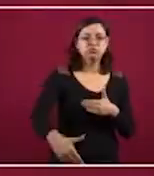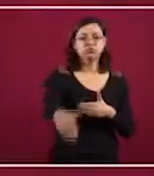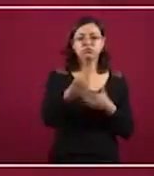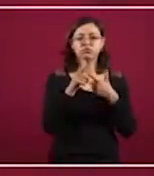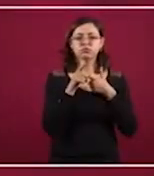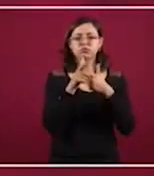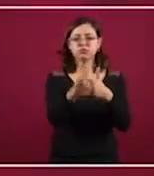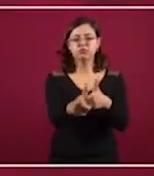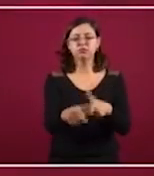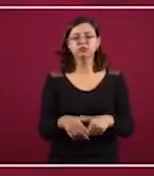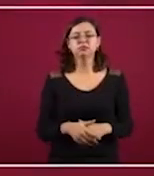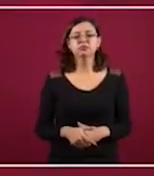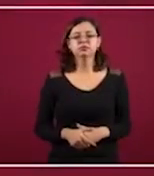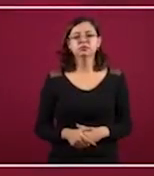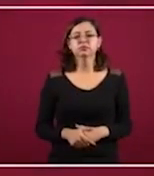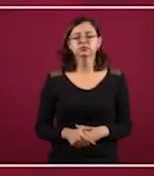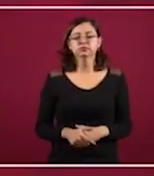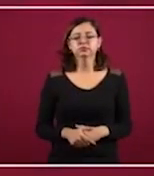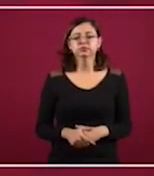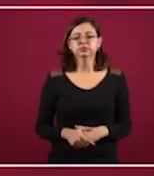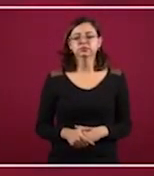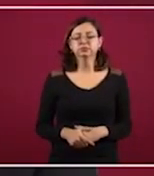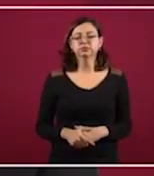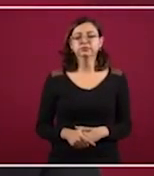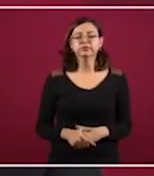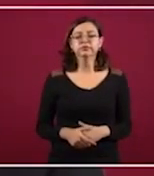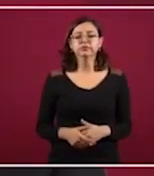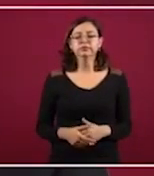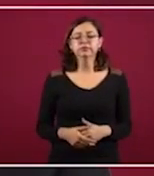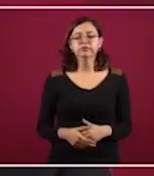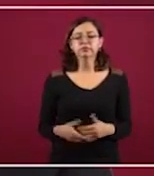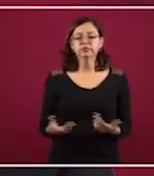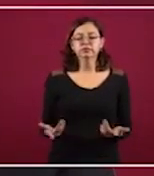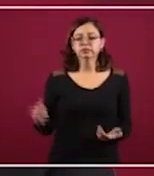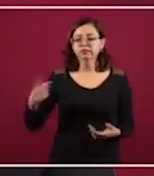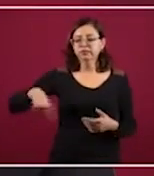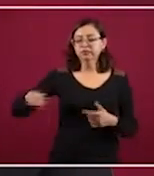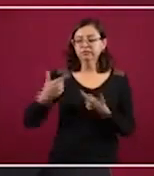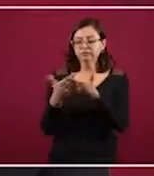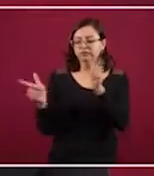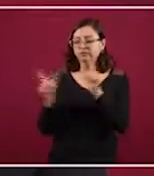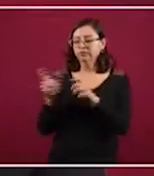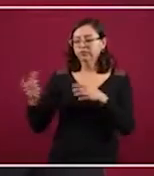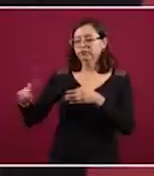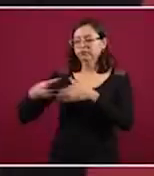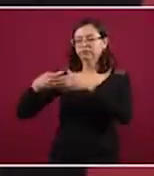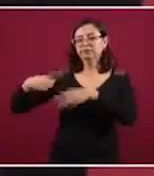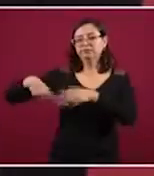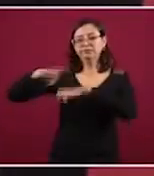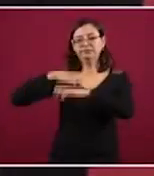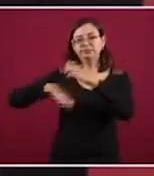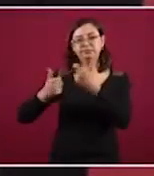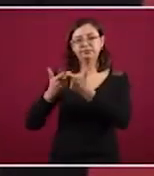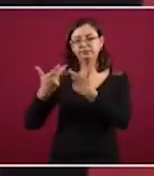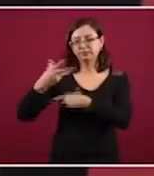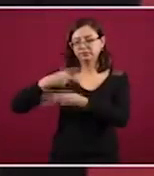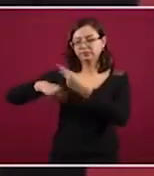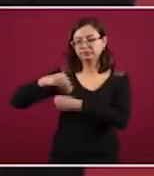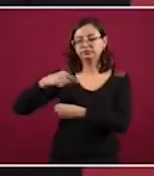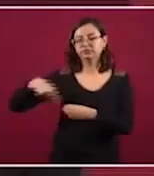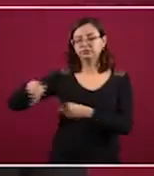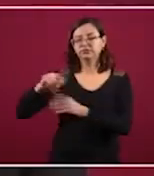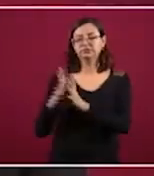de acuerdo a la información que tenemos de las cámaras de comercio participantes y aquí es importante señalar